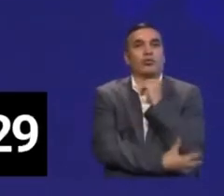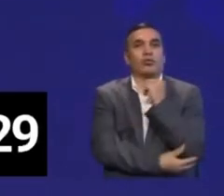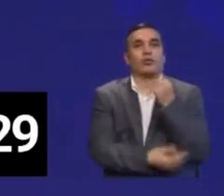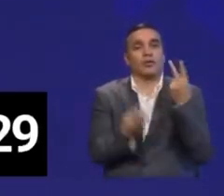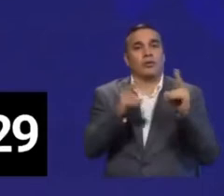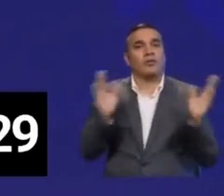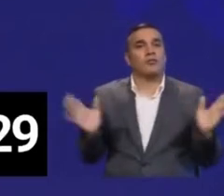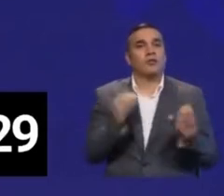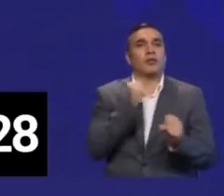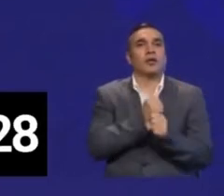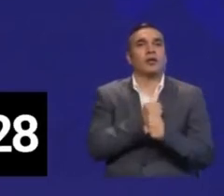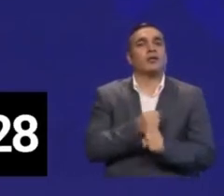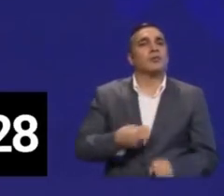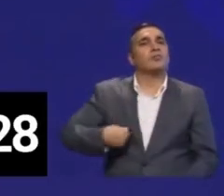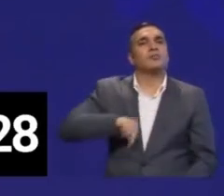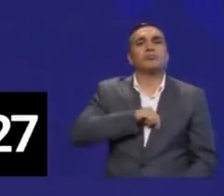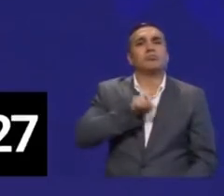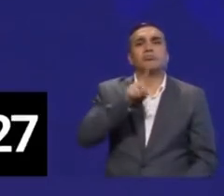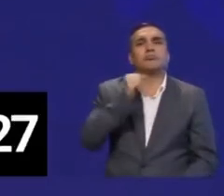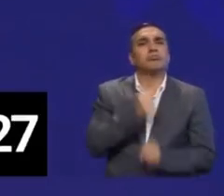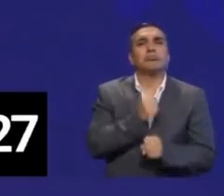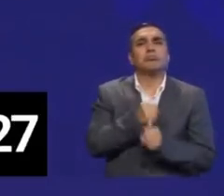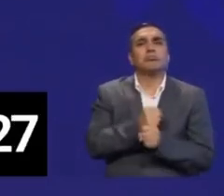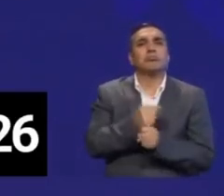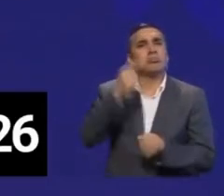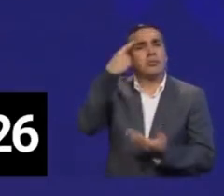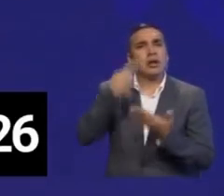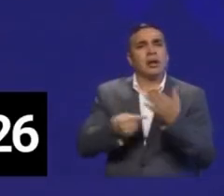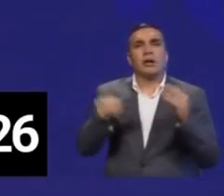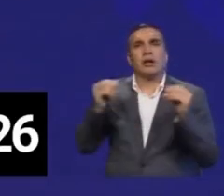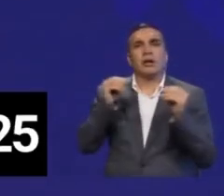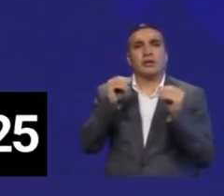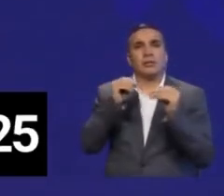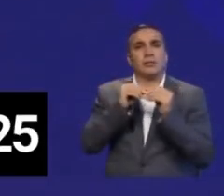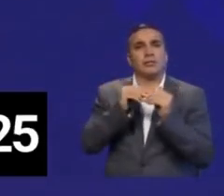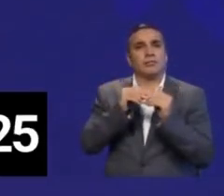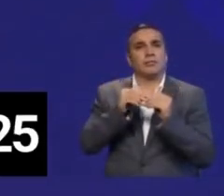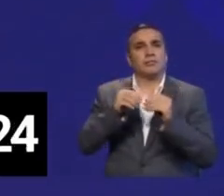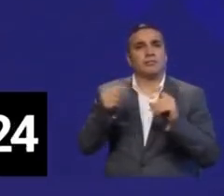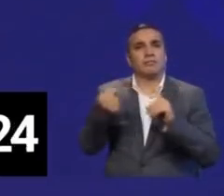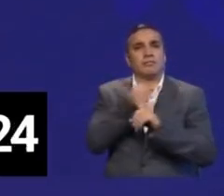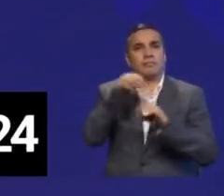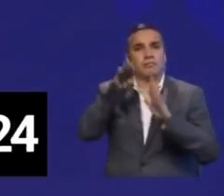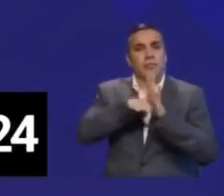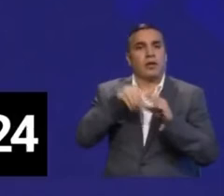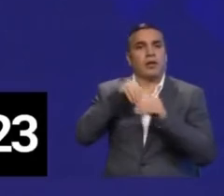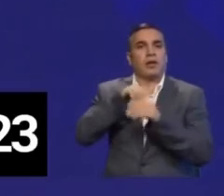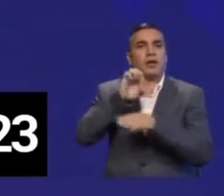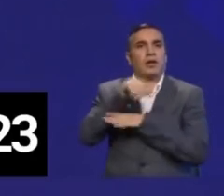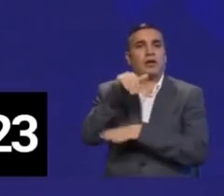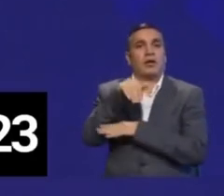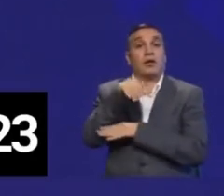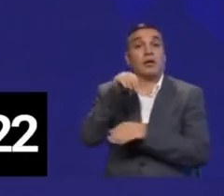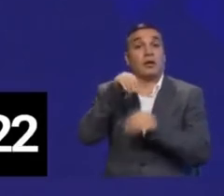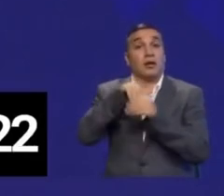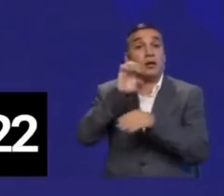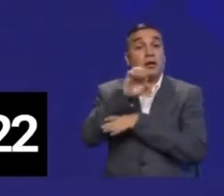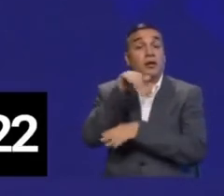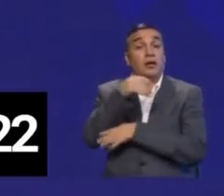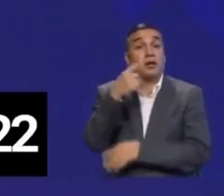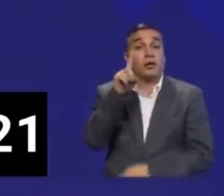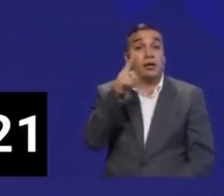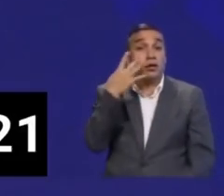generación de empleo. Vamos a trabajar para erradicar y prevenir la violencia en el Ecuador. En el Ecuador,